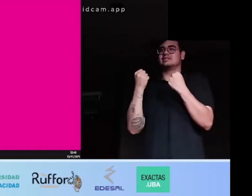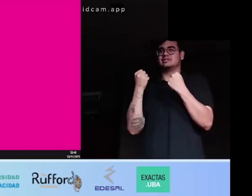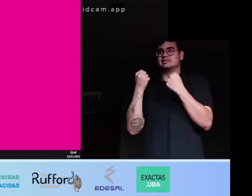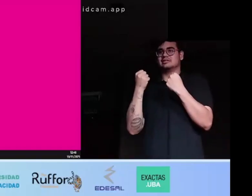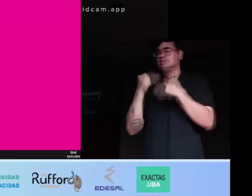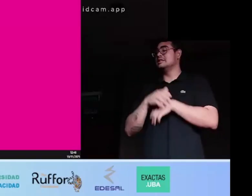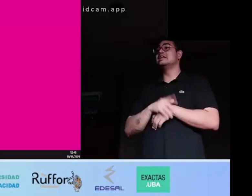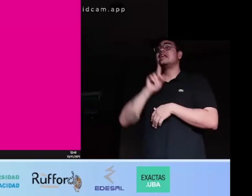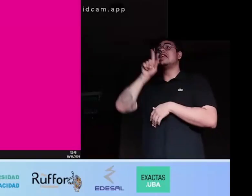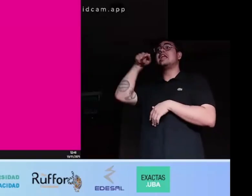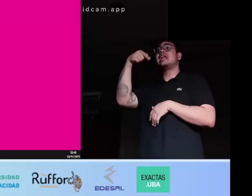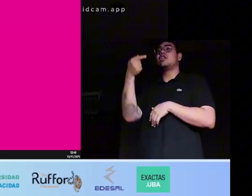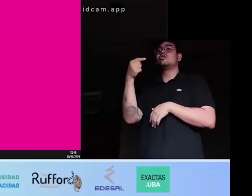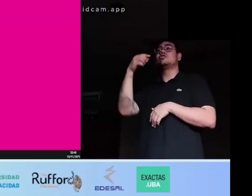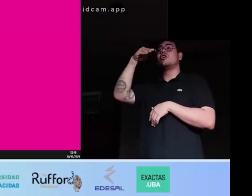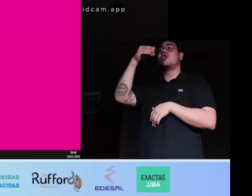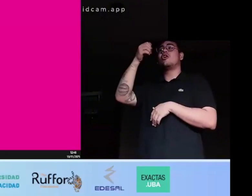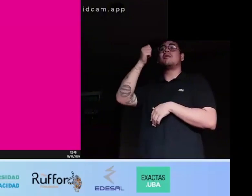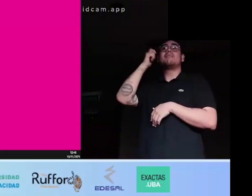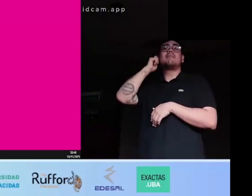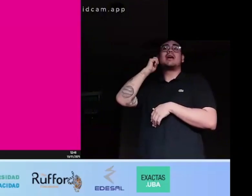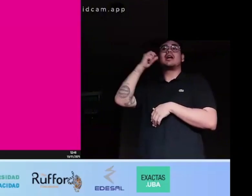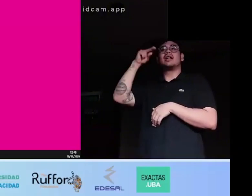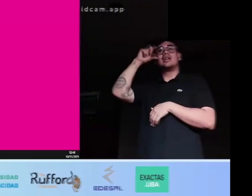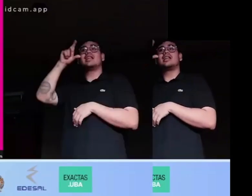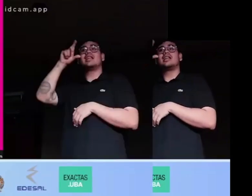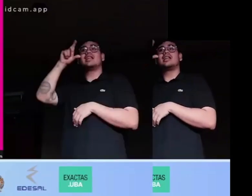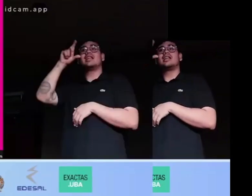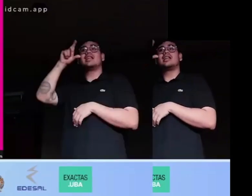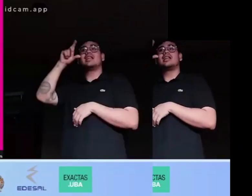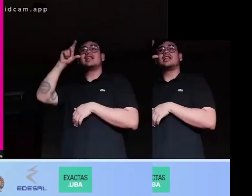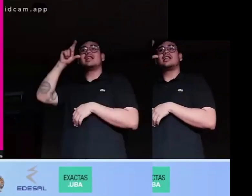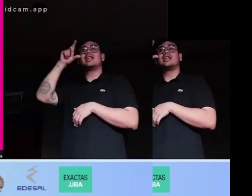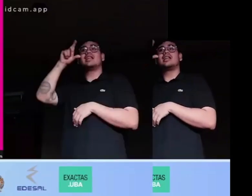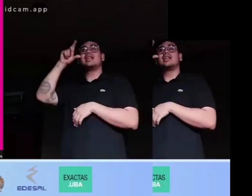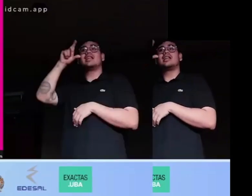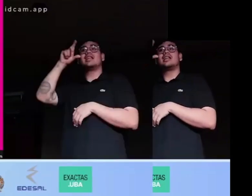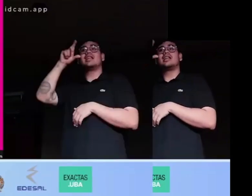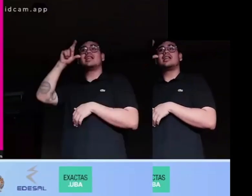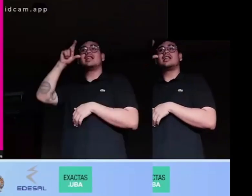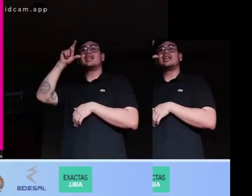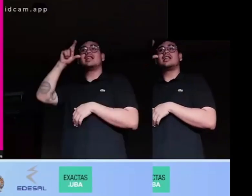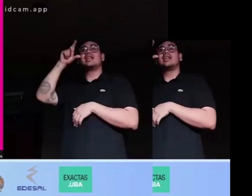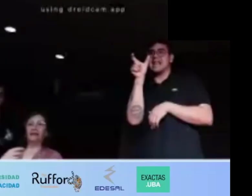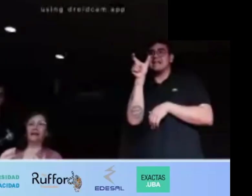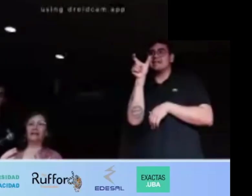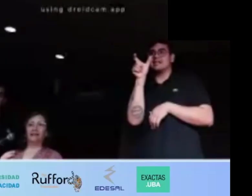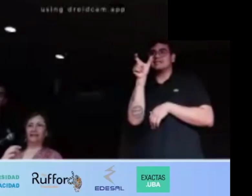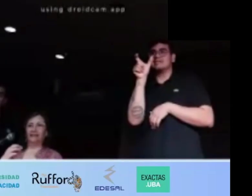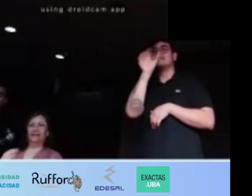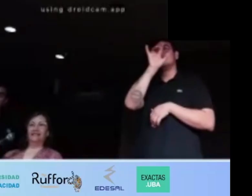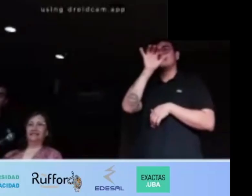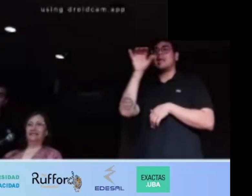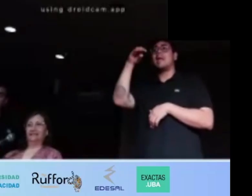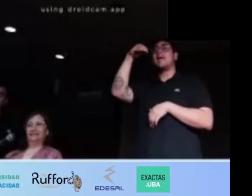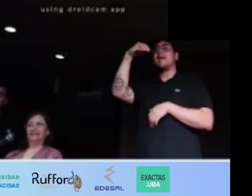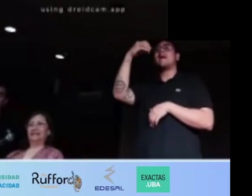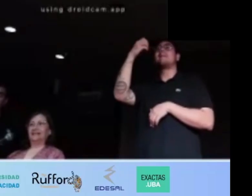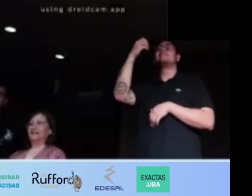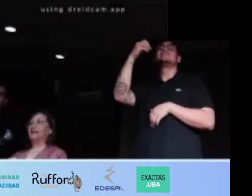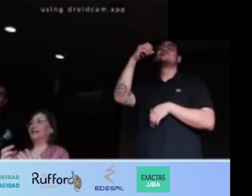De hecho, antes se mencionó el agitador magnético. La palabra magnética la tuvieron que dar